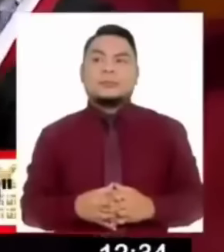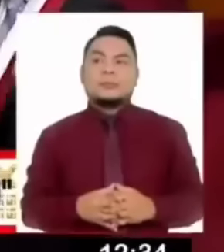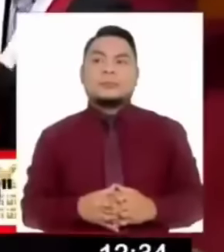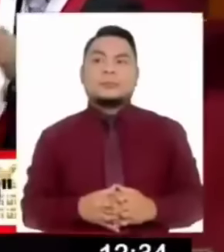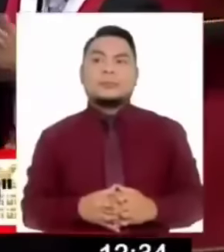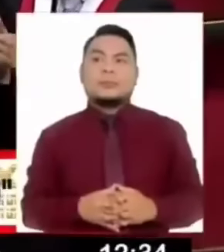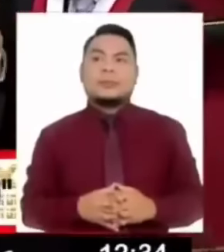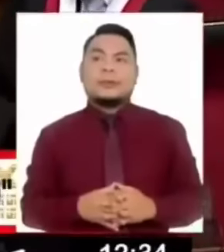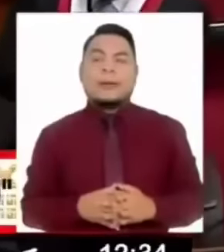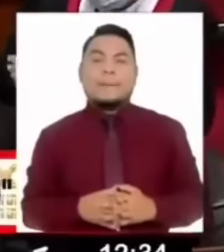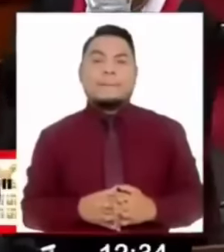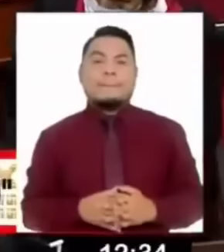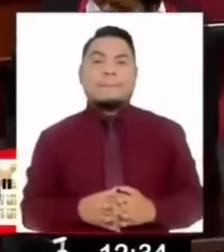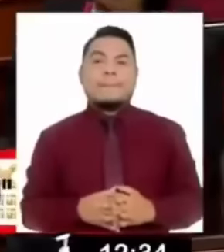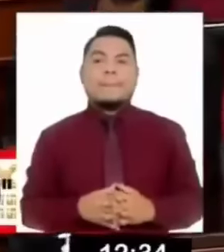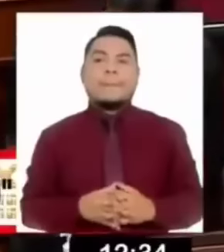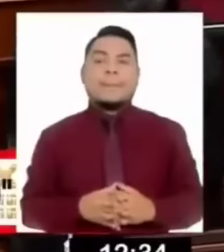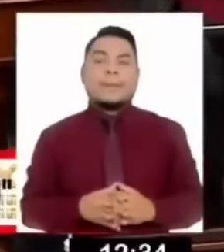Minería.